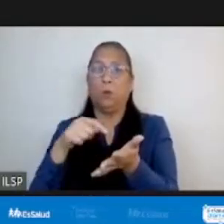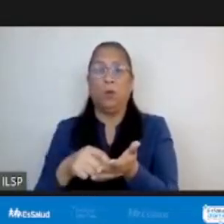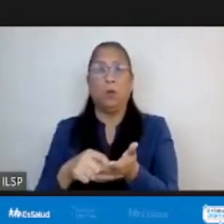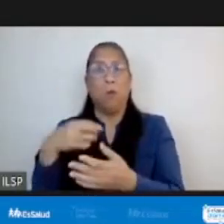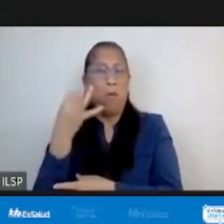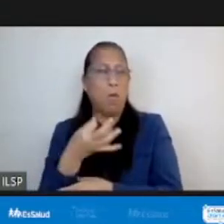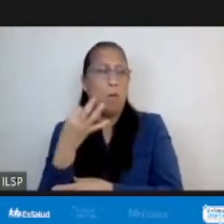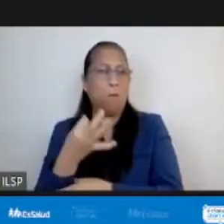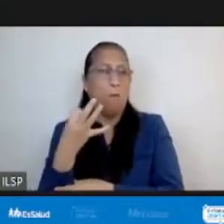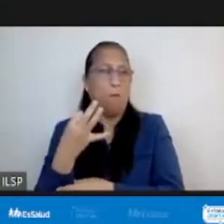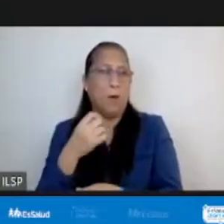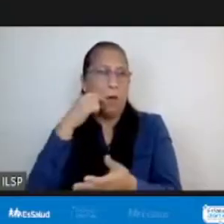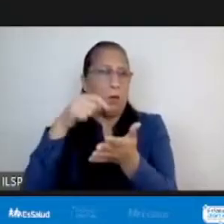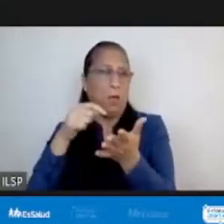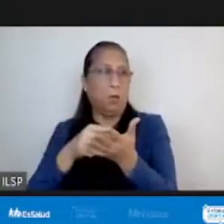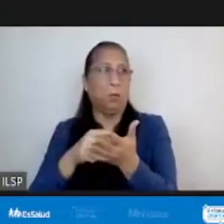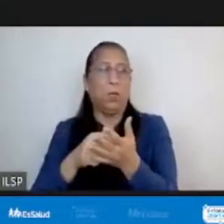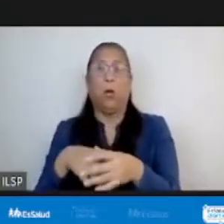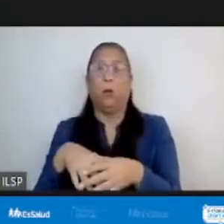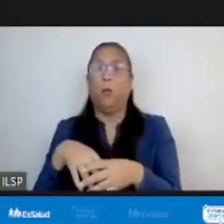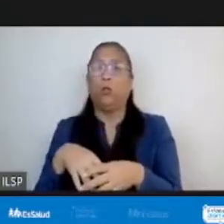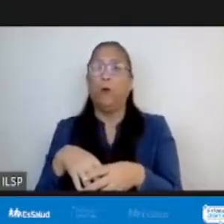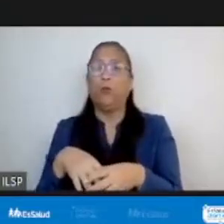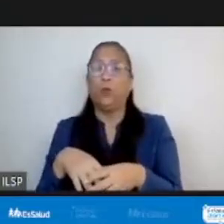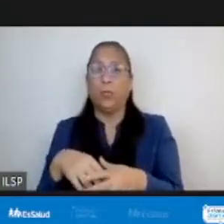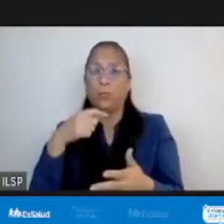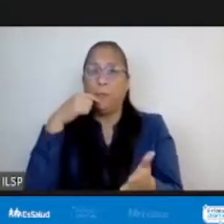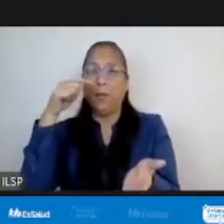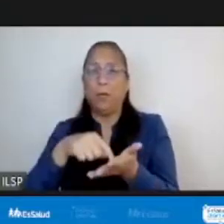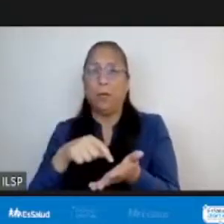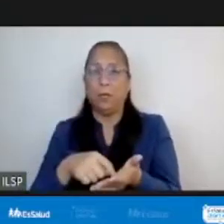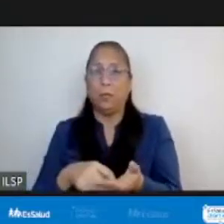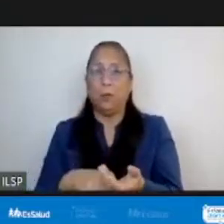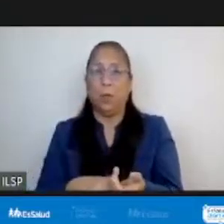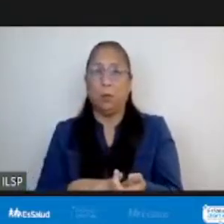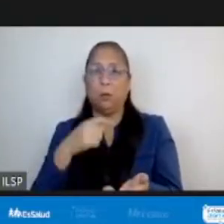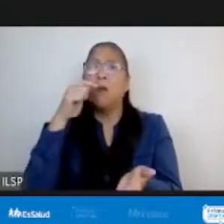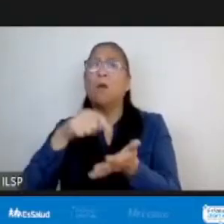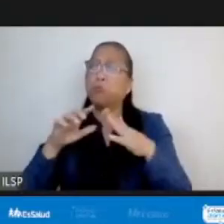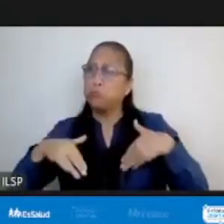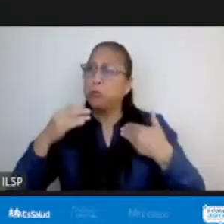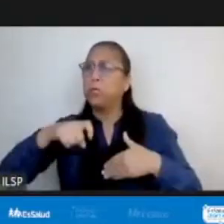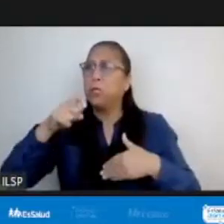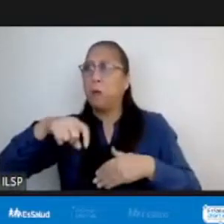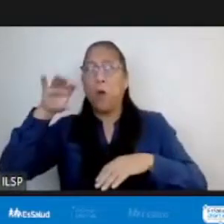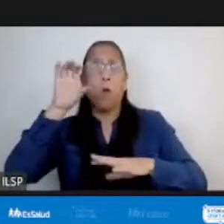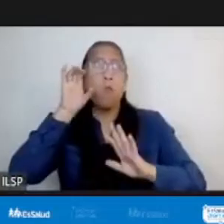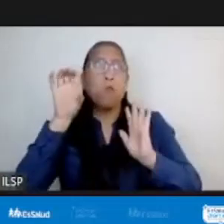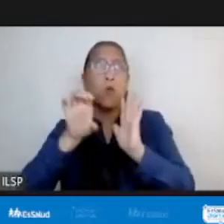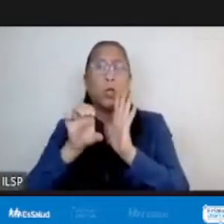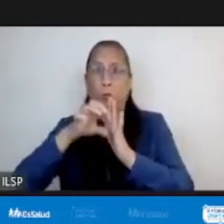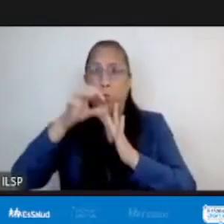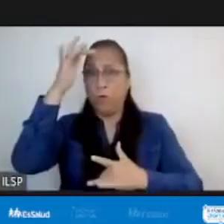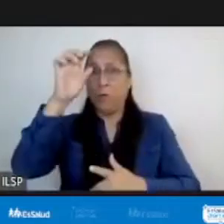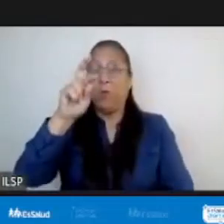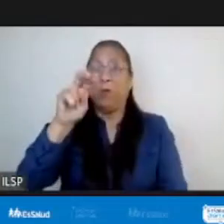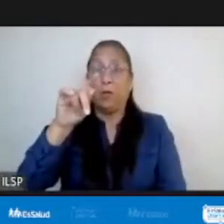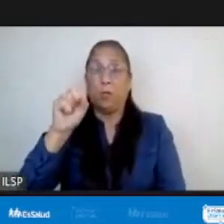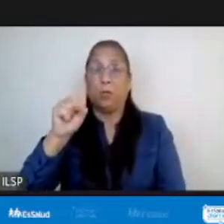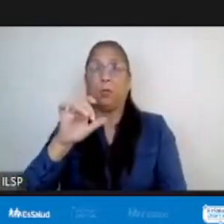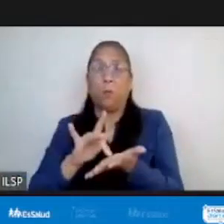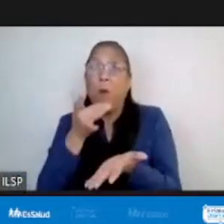la congestión no es que se pueda prevenir. Si uno tiene congestión porque sufre de rinitis, que es una infección respiratoria, puede usar